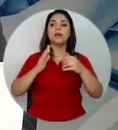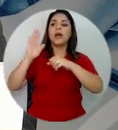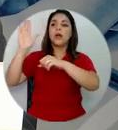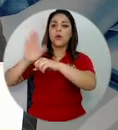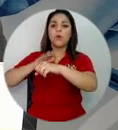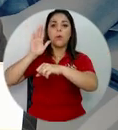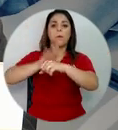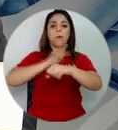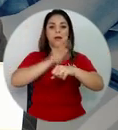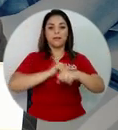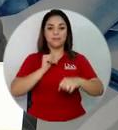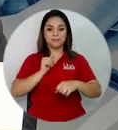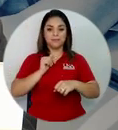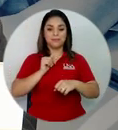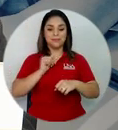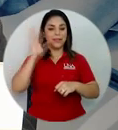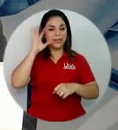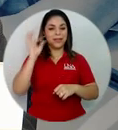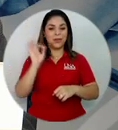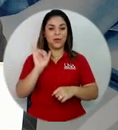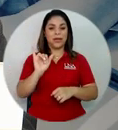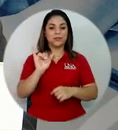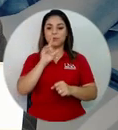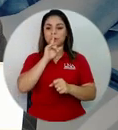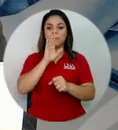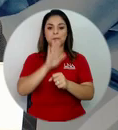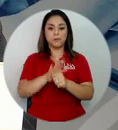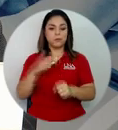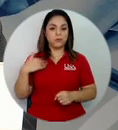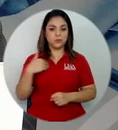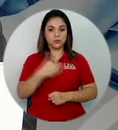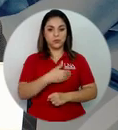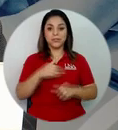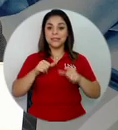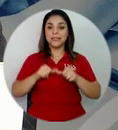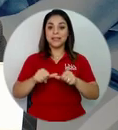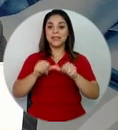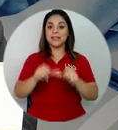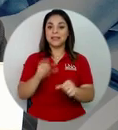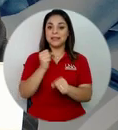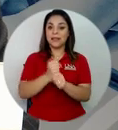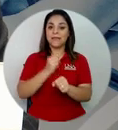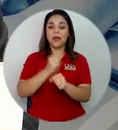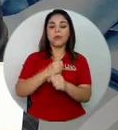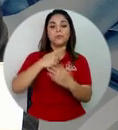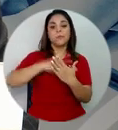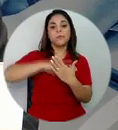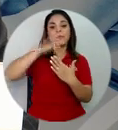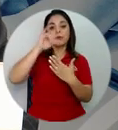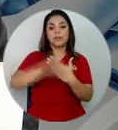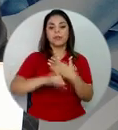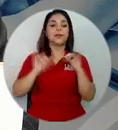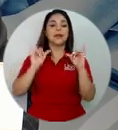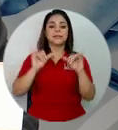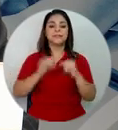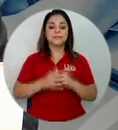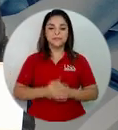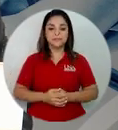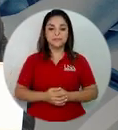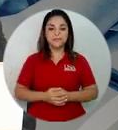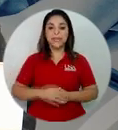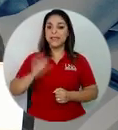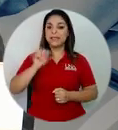convocan, y eso creo que es un gran compromiso para nosotros de seguir trabajando en un proyecto de